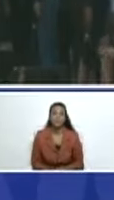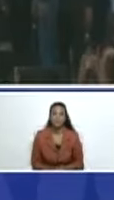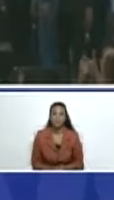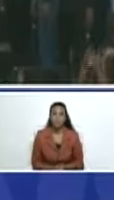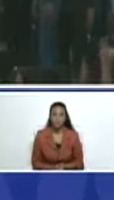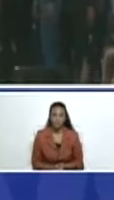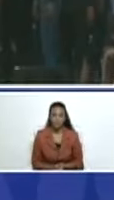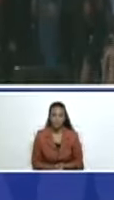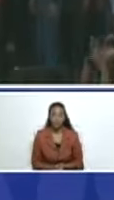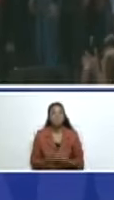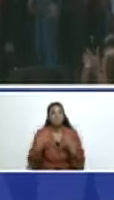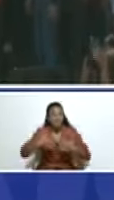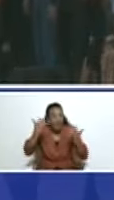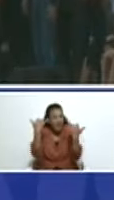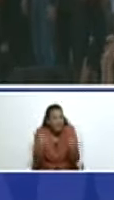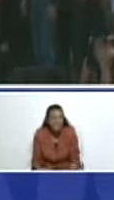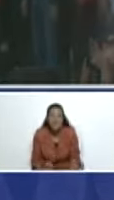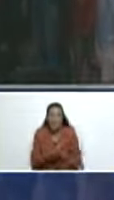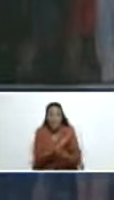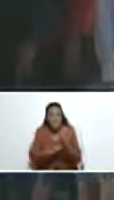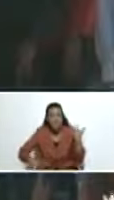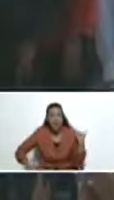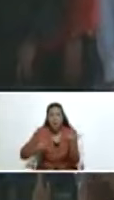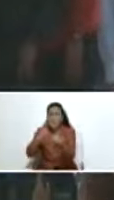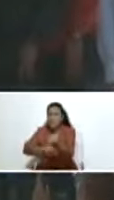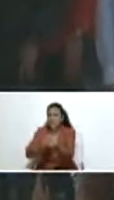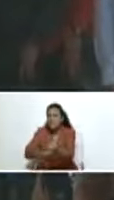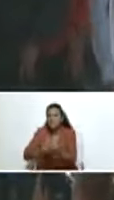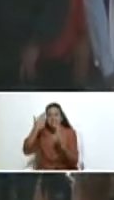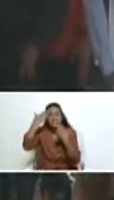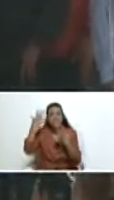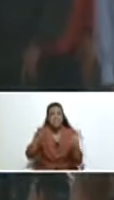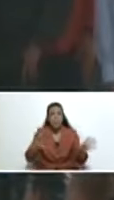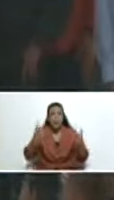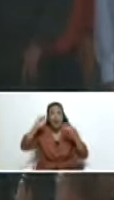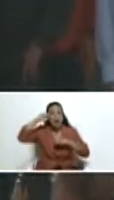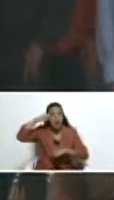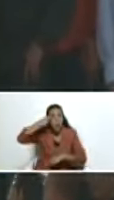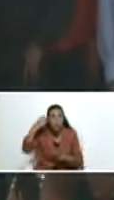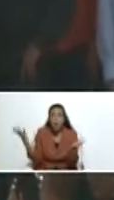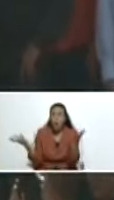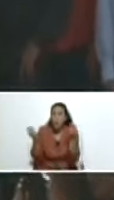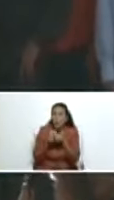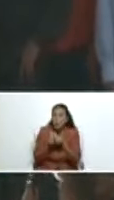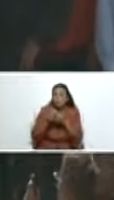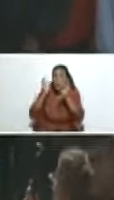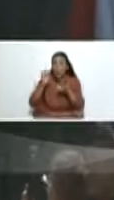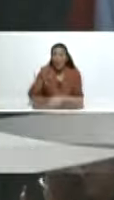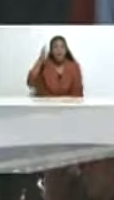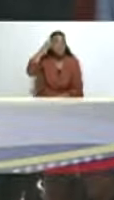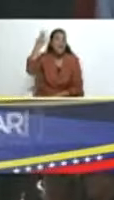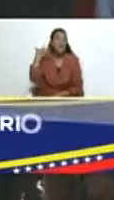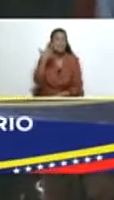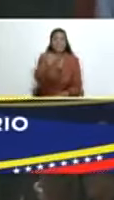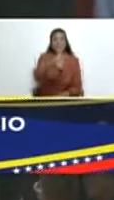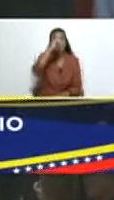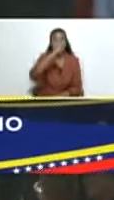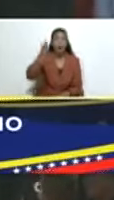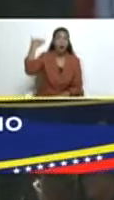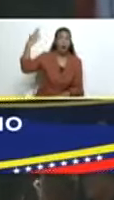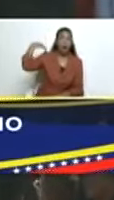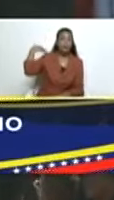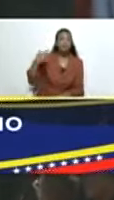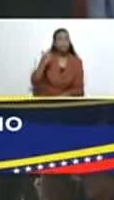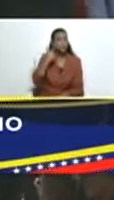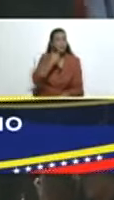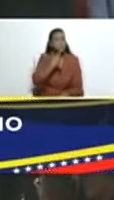Aquí estamos, hermano presidente. Nos vinimos para acá a recordar junto al pueblo aquella hermosa batalla.